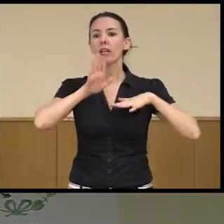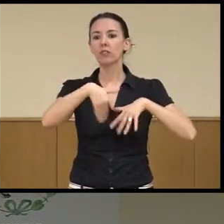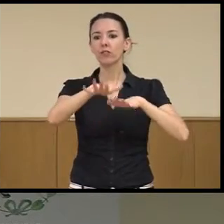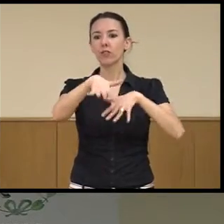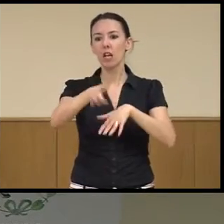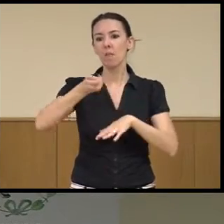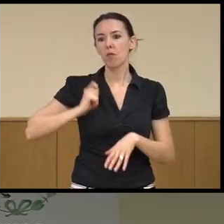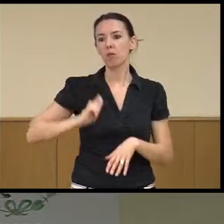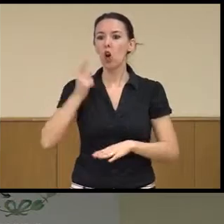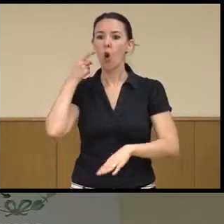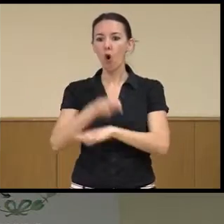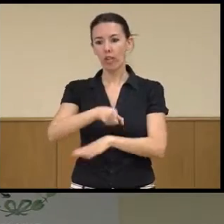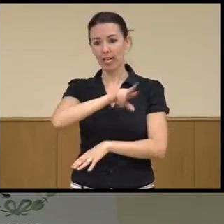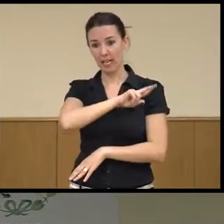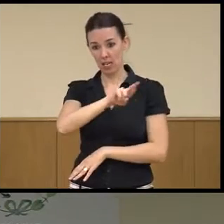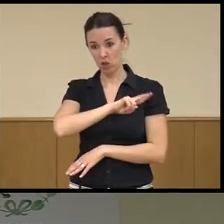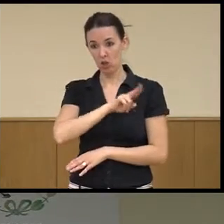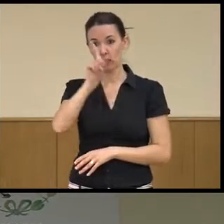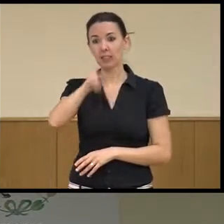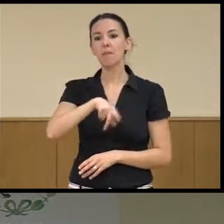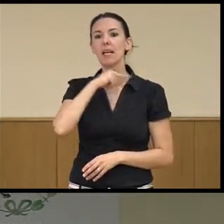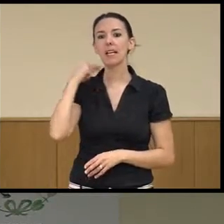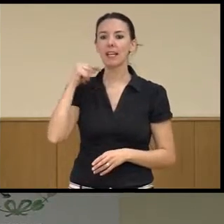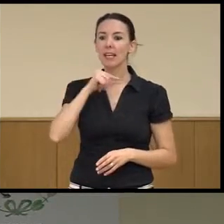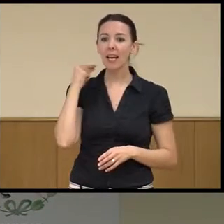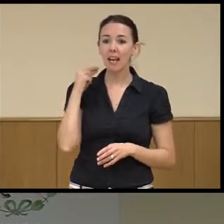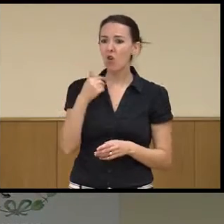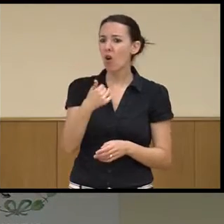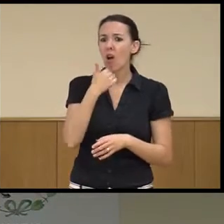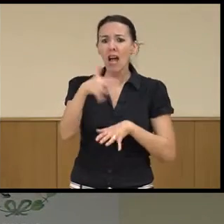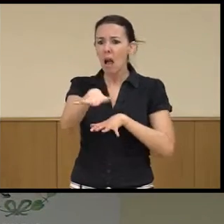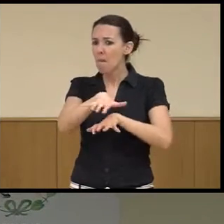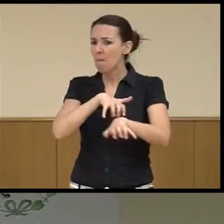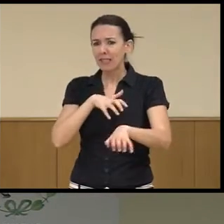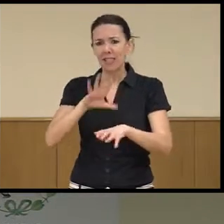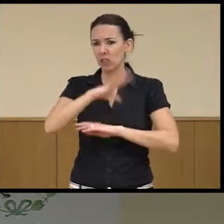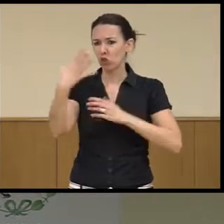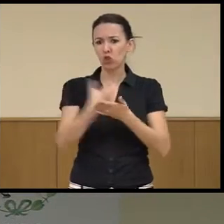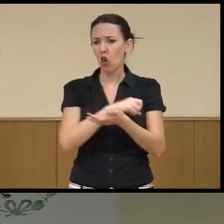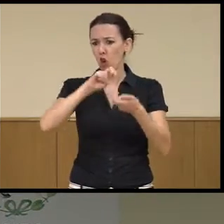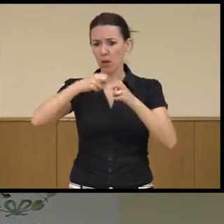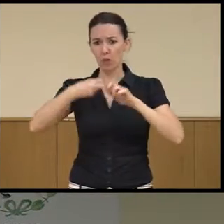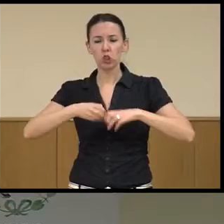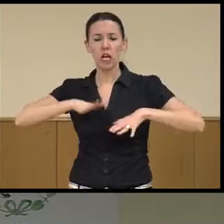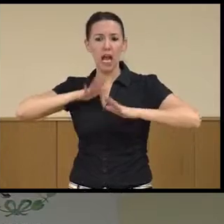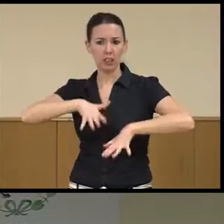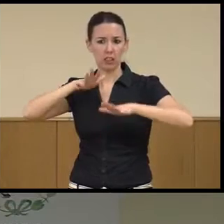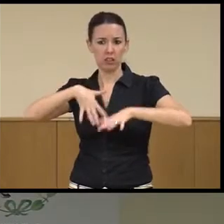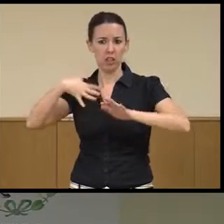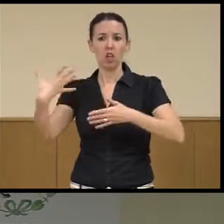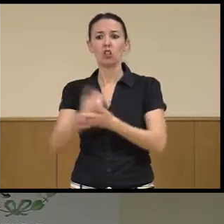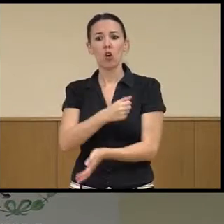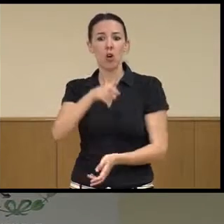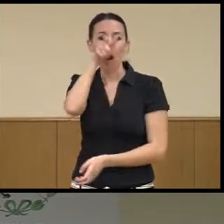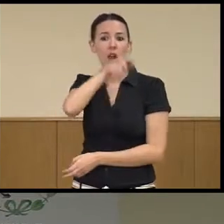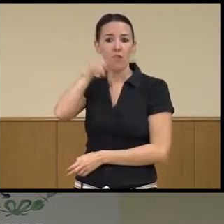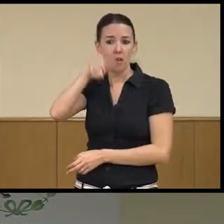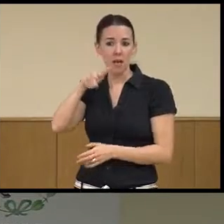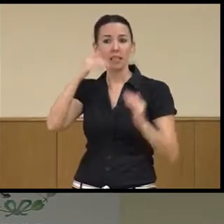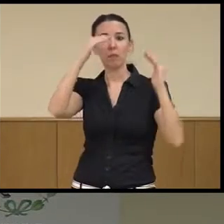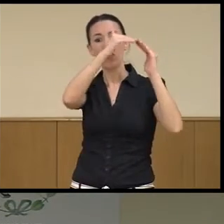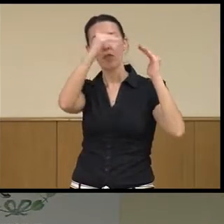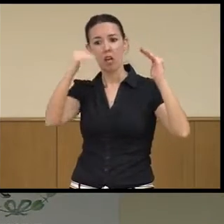de las órdenes religiosas y el clero parroquial, prácticamente todo el clero de Bruselas, precedidos por las autoridades civiles y